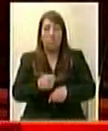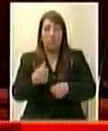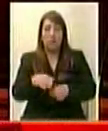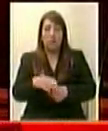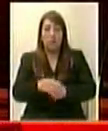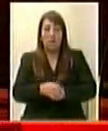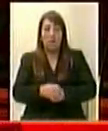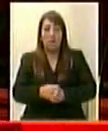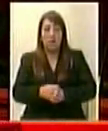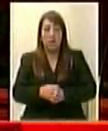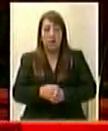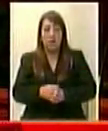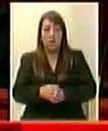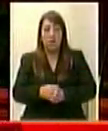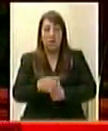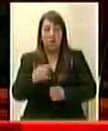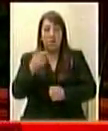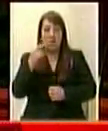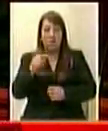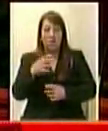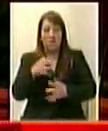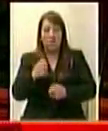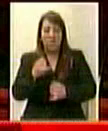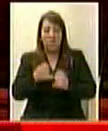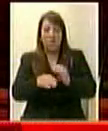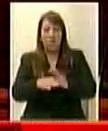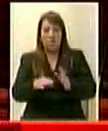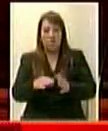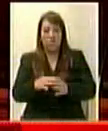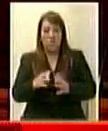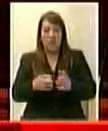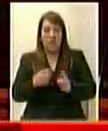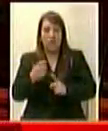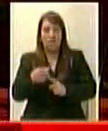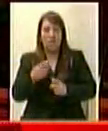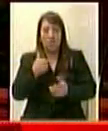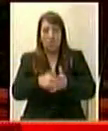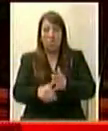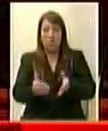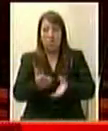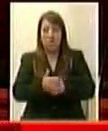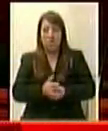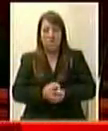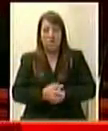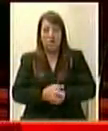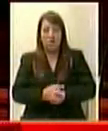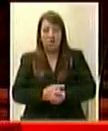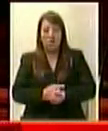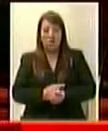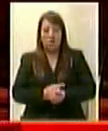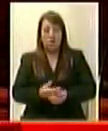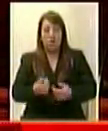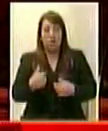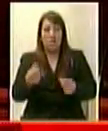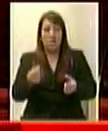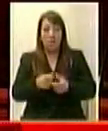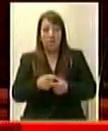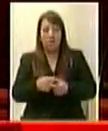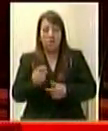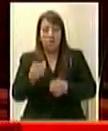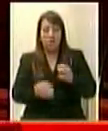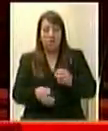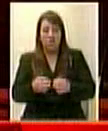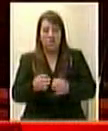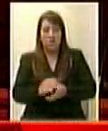han subestimado. Y por ello, presidente, quiero concluir alcanzando este documento para que tuviera bien la Comisión